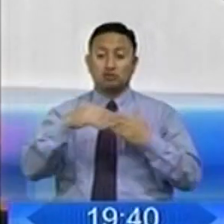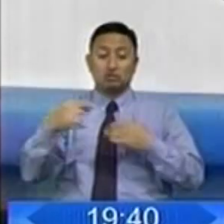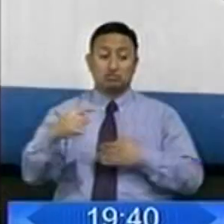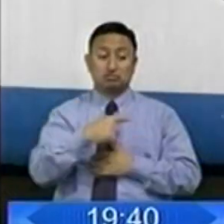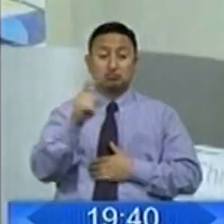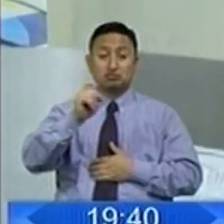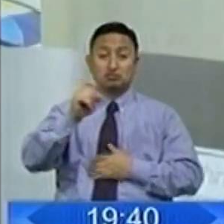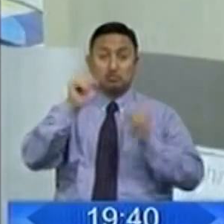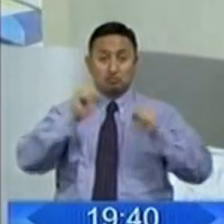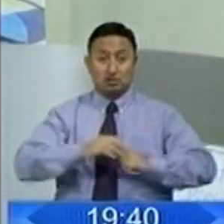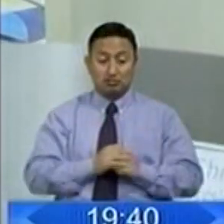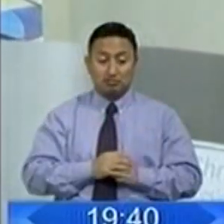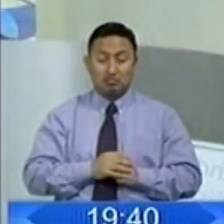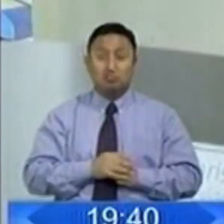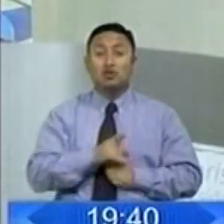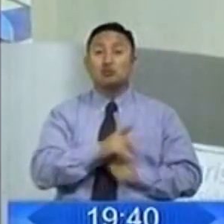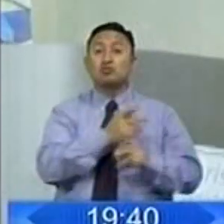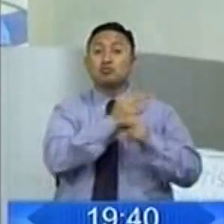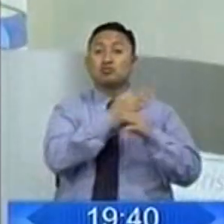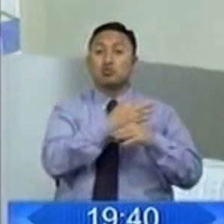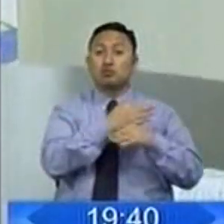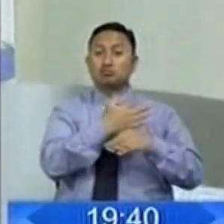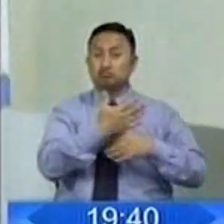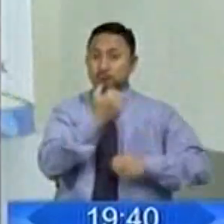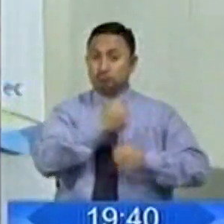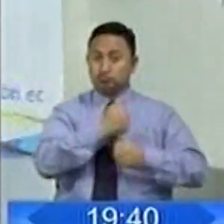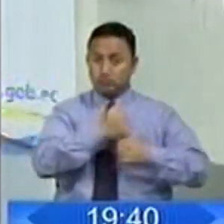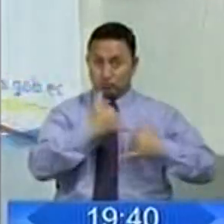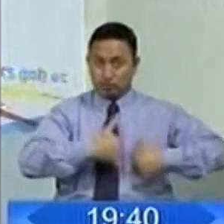que requiere el Consejo de Participación Ciudadana para funcionar. Informó Javier Rosero.